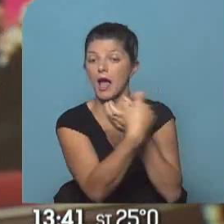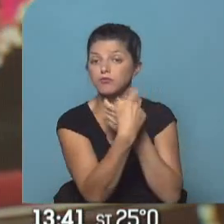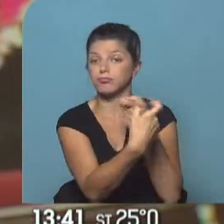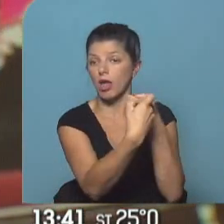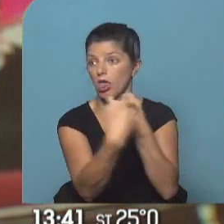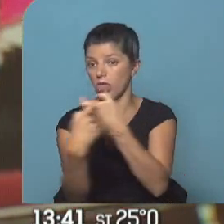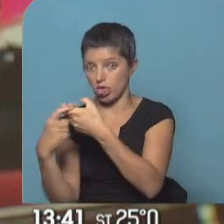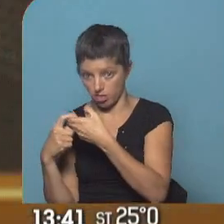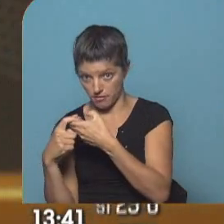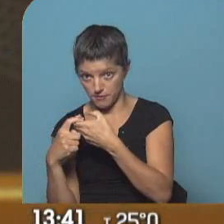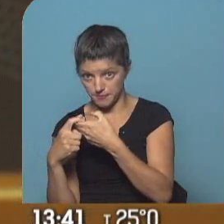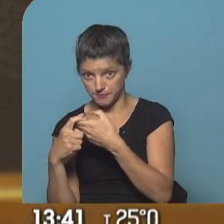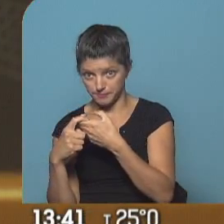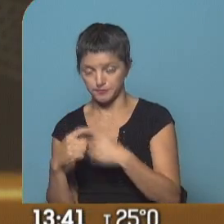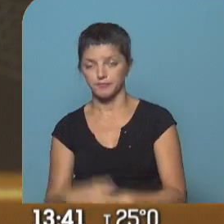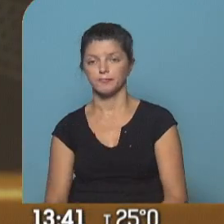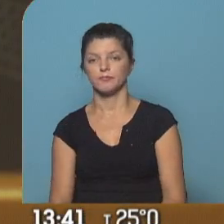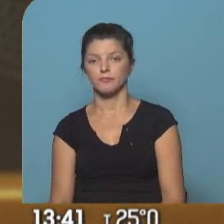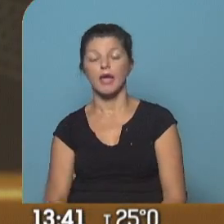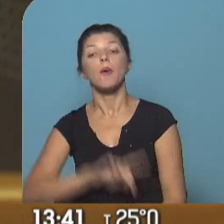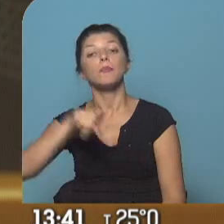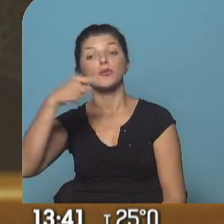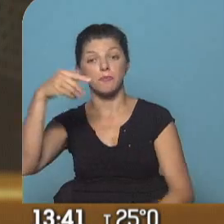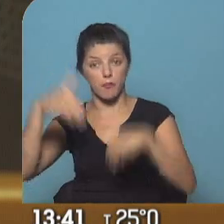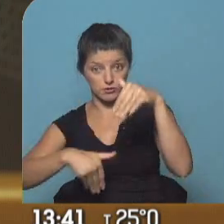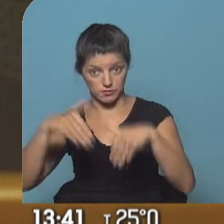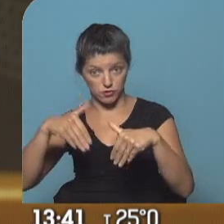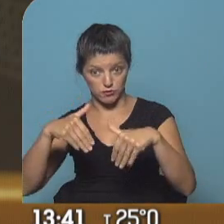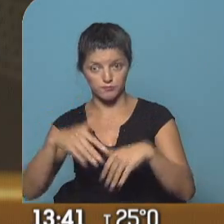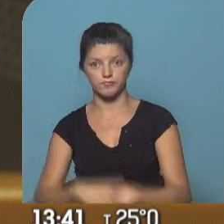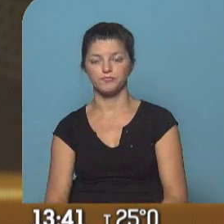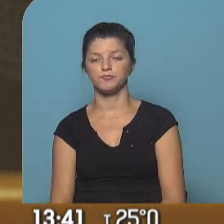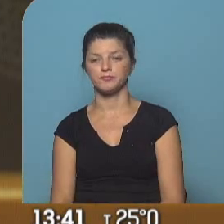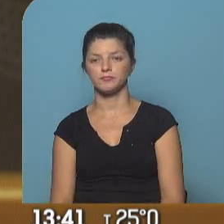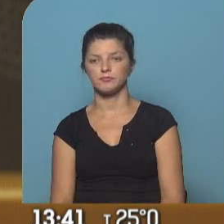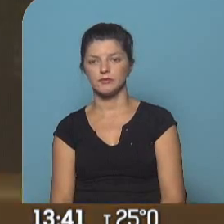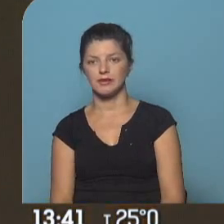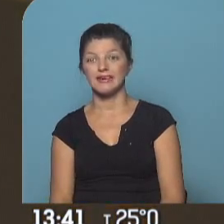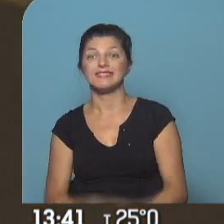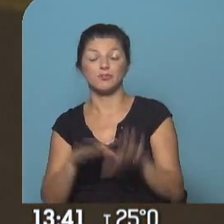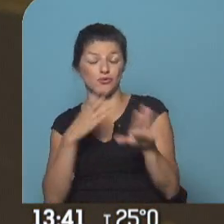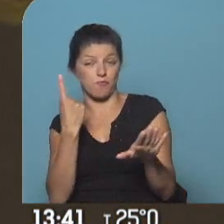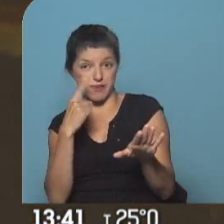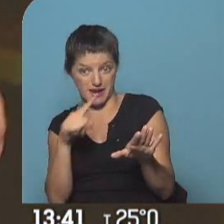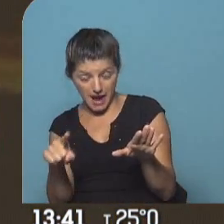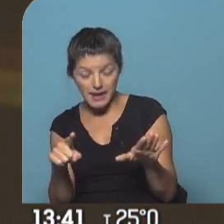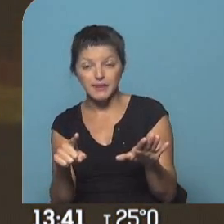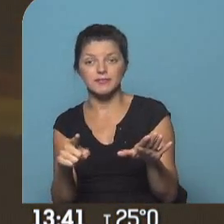se ven obligadas las fuerzas políticas en lo que van a ser estas elecciones. Escenarios tan raros e insólitos que podrían dar de